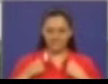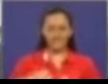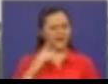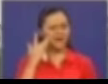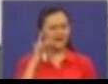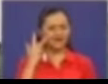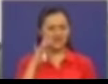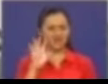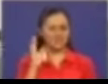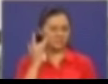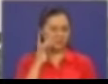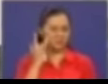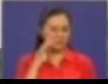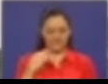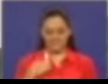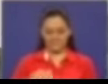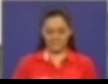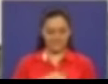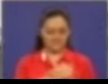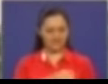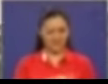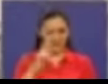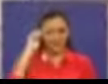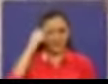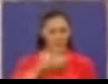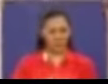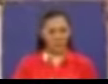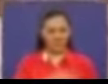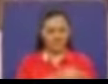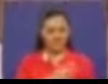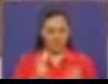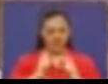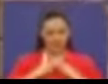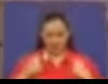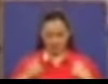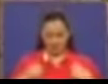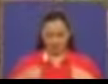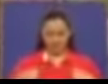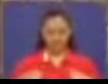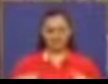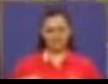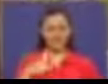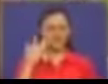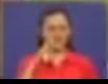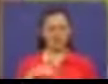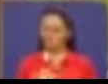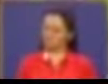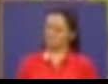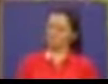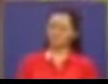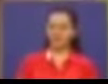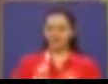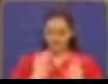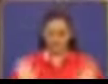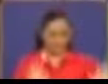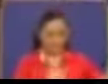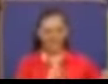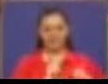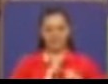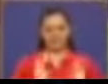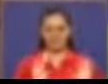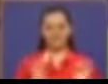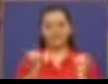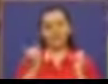me di cuenta. ¿Se acuerdan del collar erótico? Bueno, de aquí Archidona, tierra de la